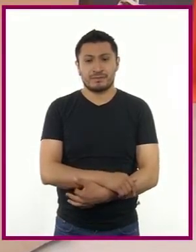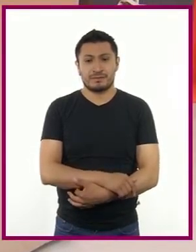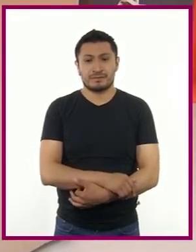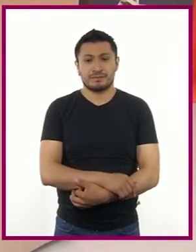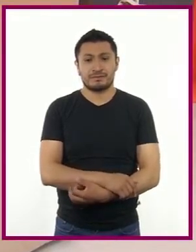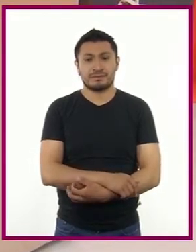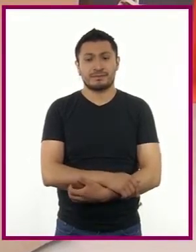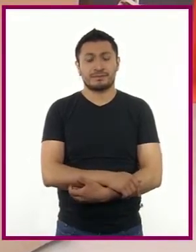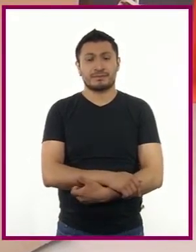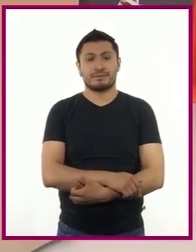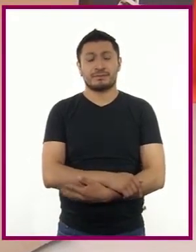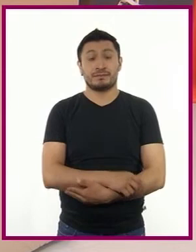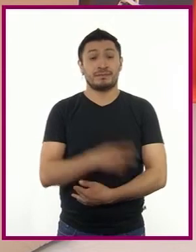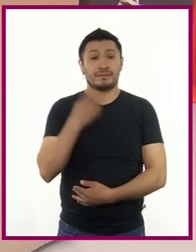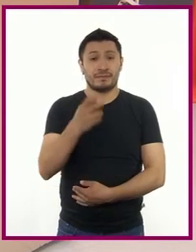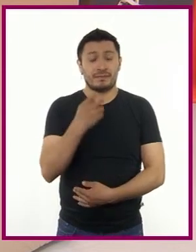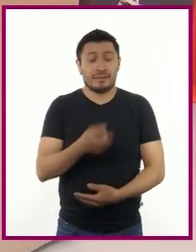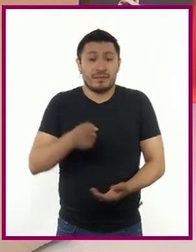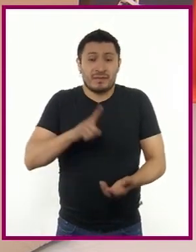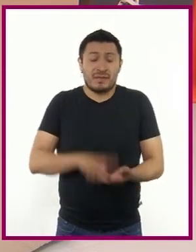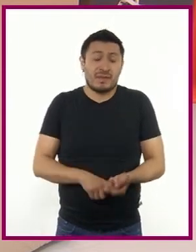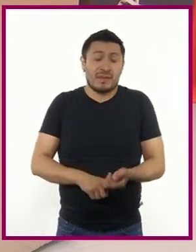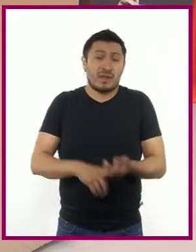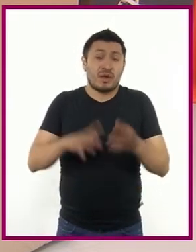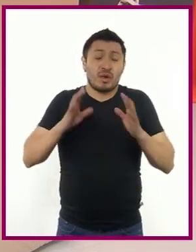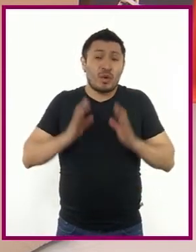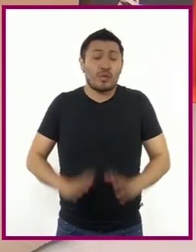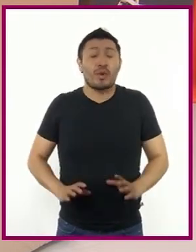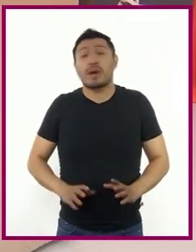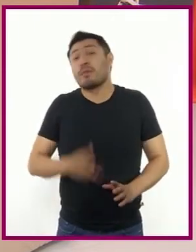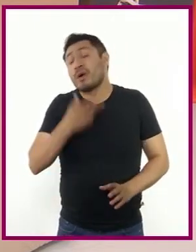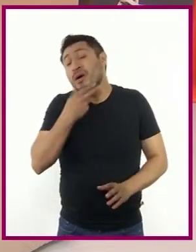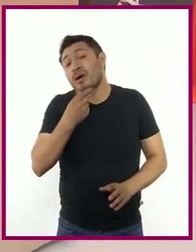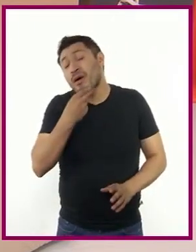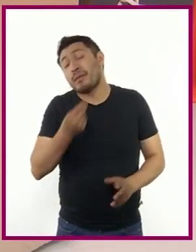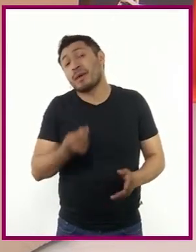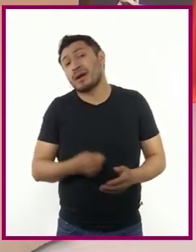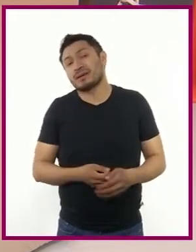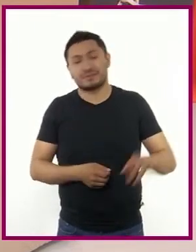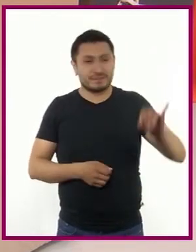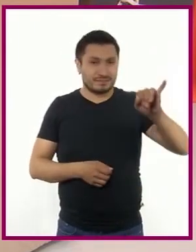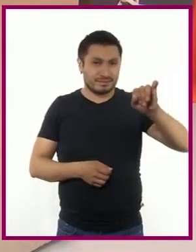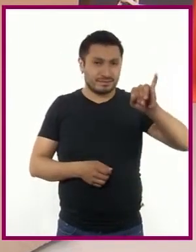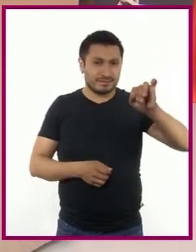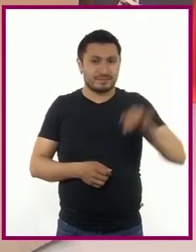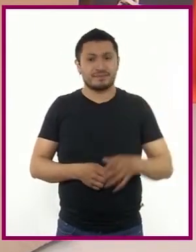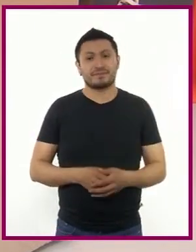¿Es un órgano del sistema reproductor masculino? Sí.